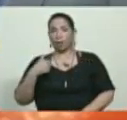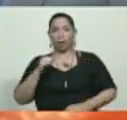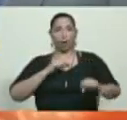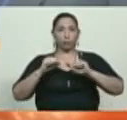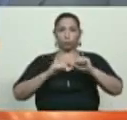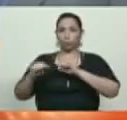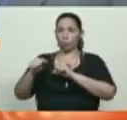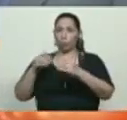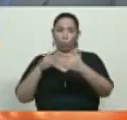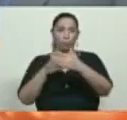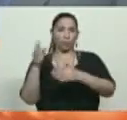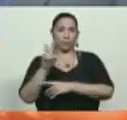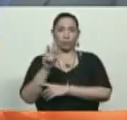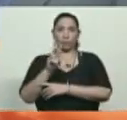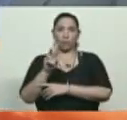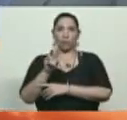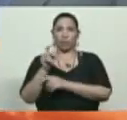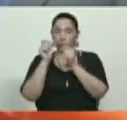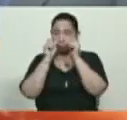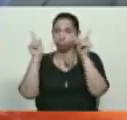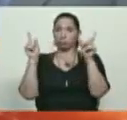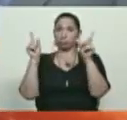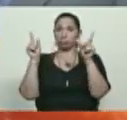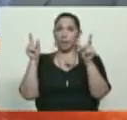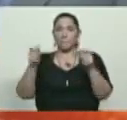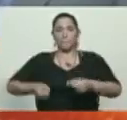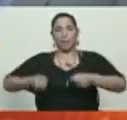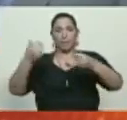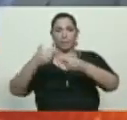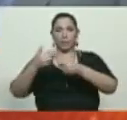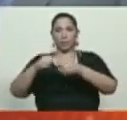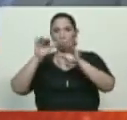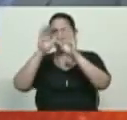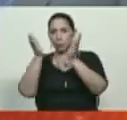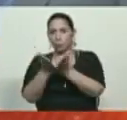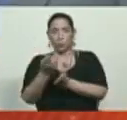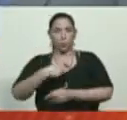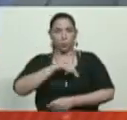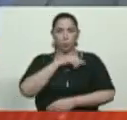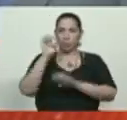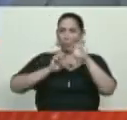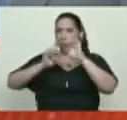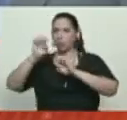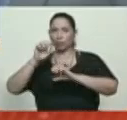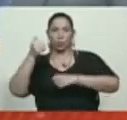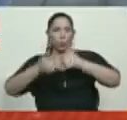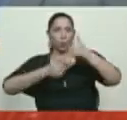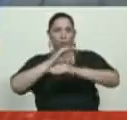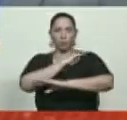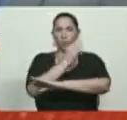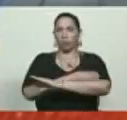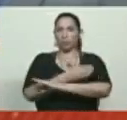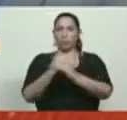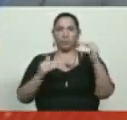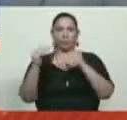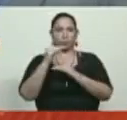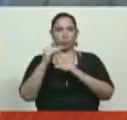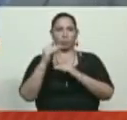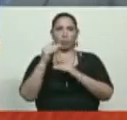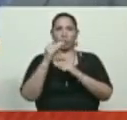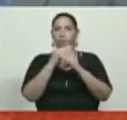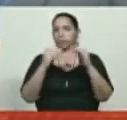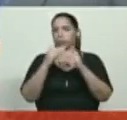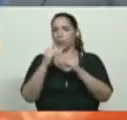impacta el mercado petrolero mundial. Desde acá nosotros estamos evaluando la fuerza mayor parcial como una